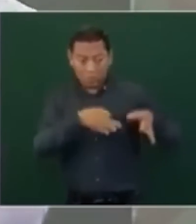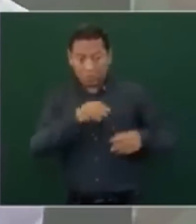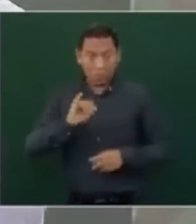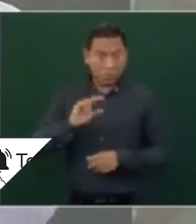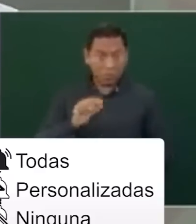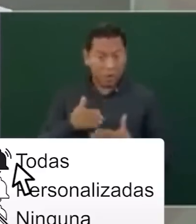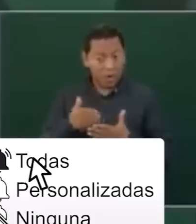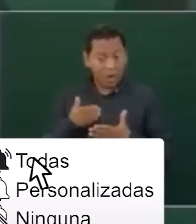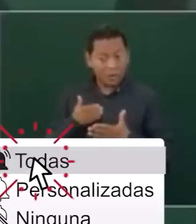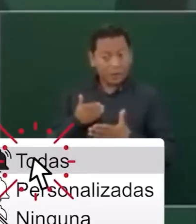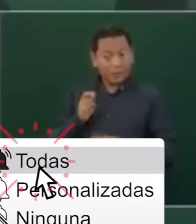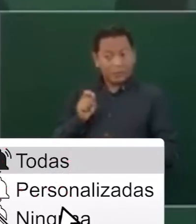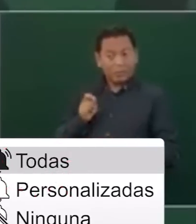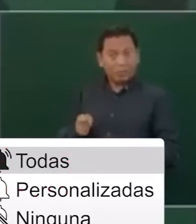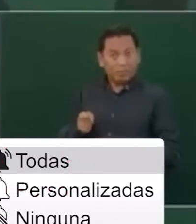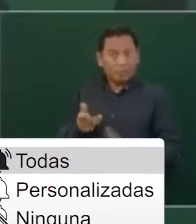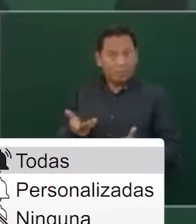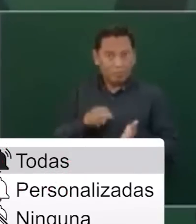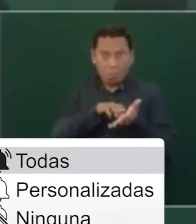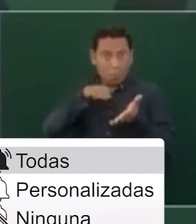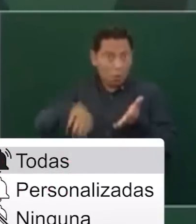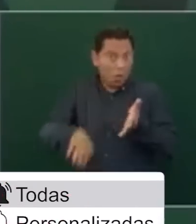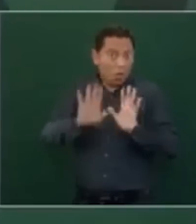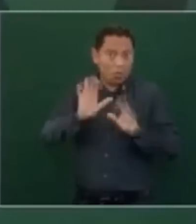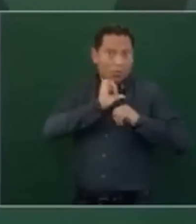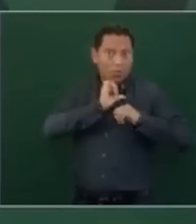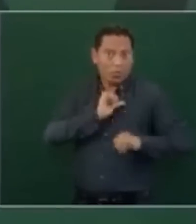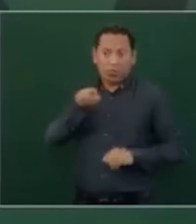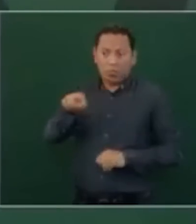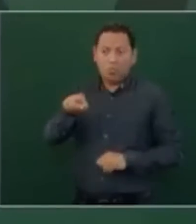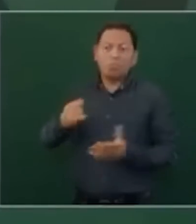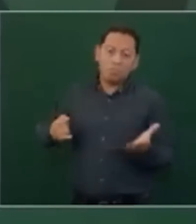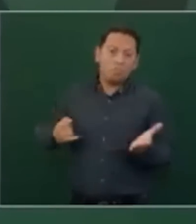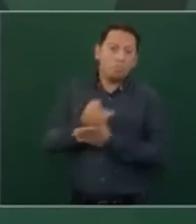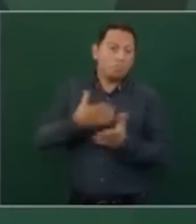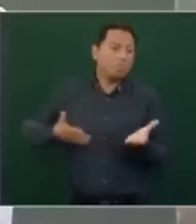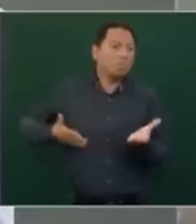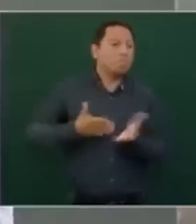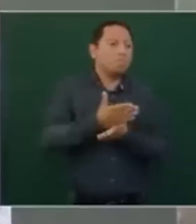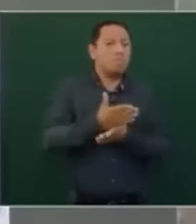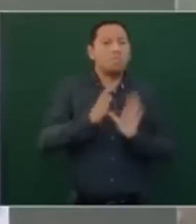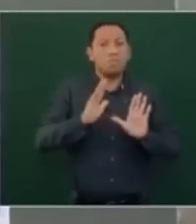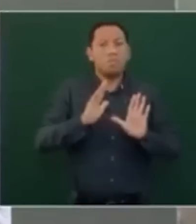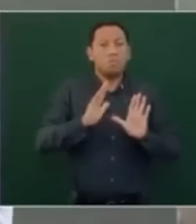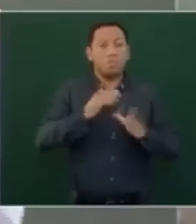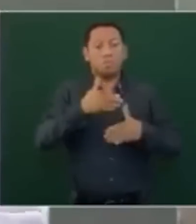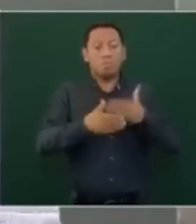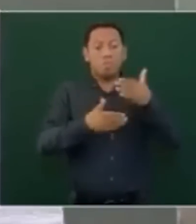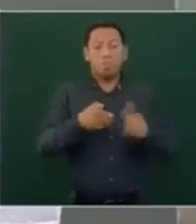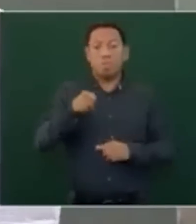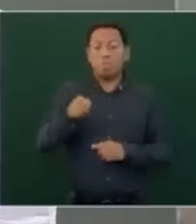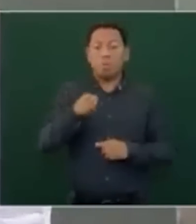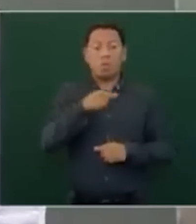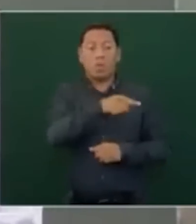porque es el que un poder intervenga en los procesos internos